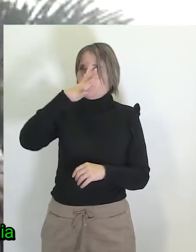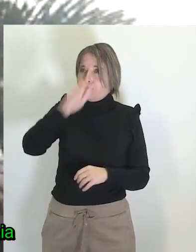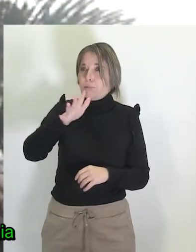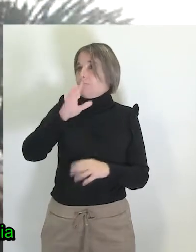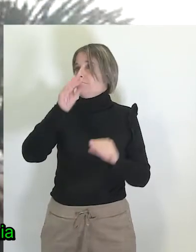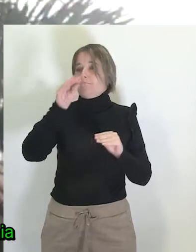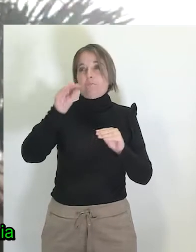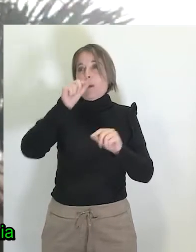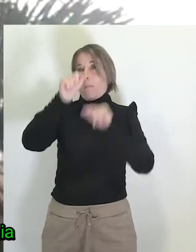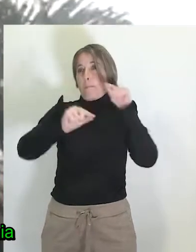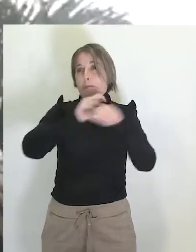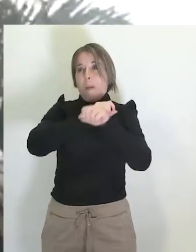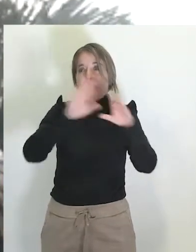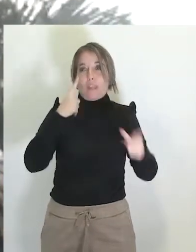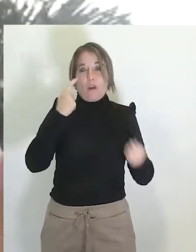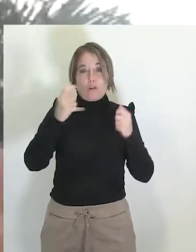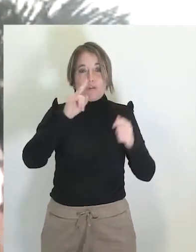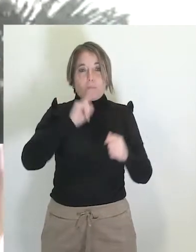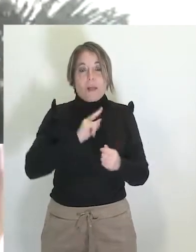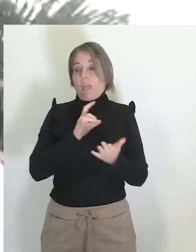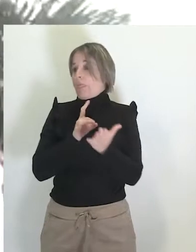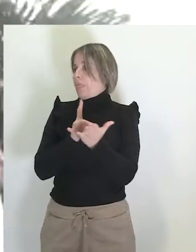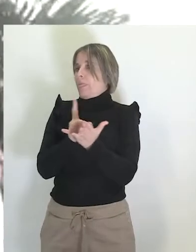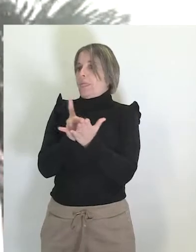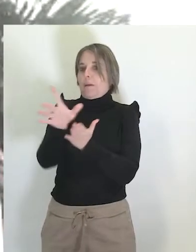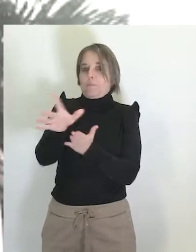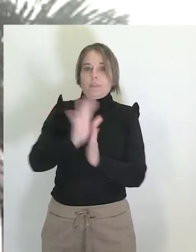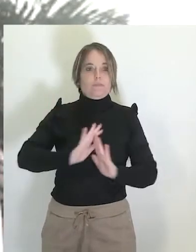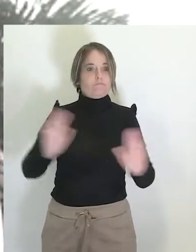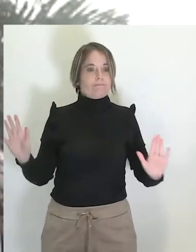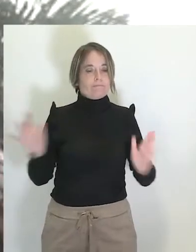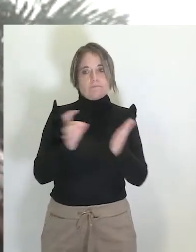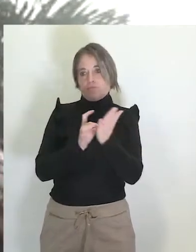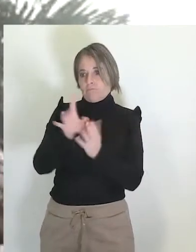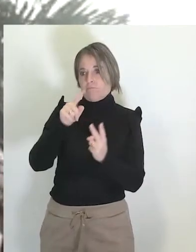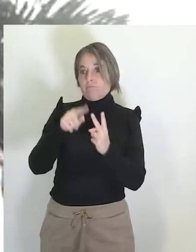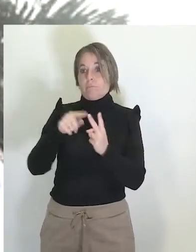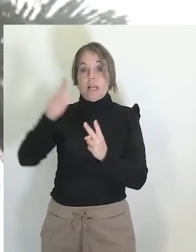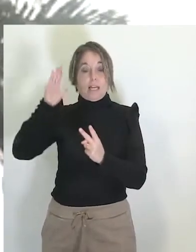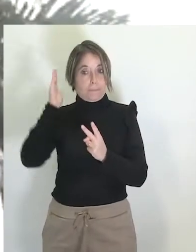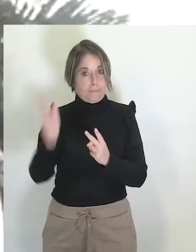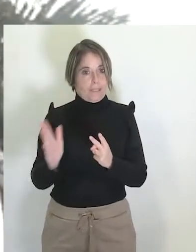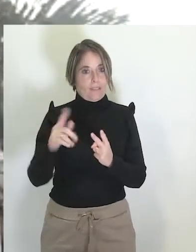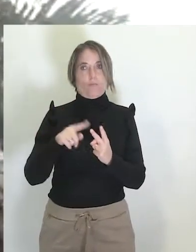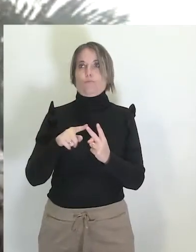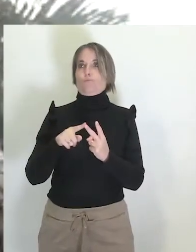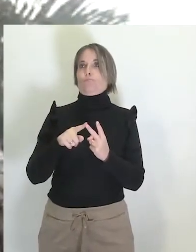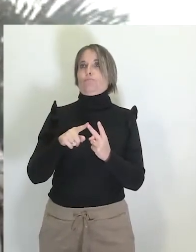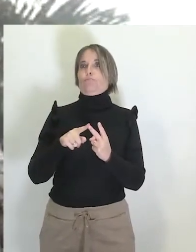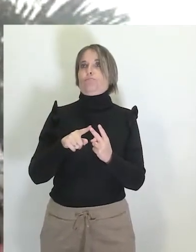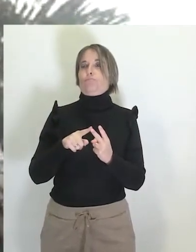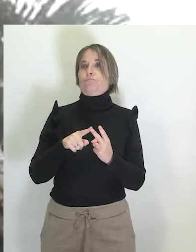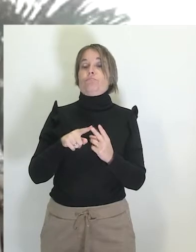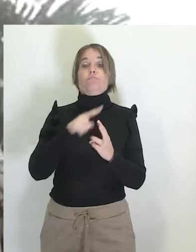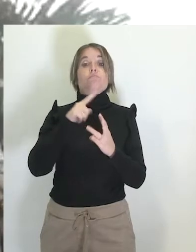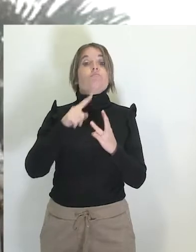el mal manejo de la pandemia han sido despedidos de sus centros de trabajo, han sido amenazados. Han